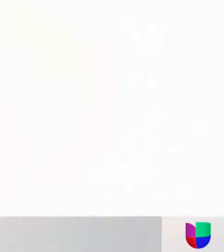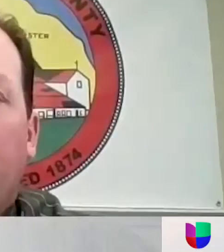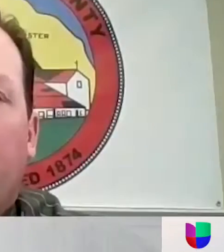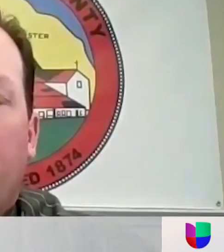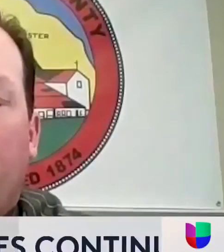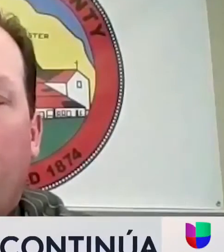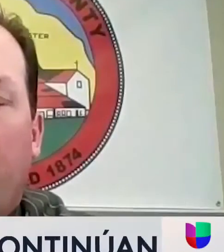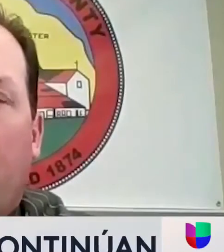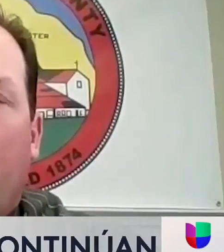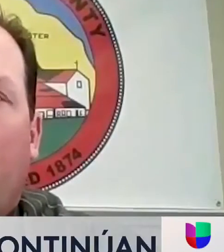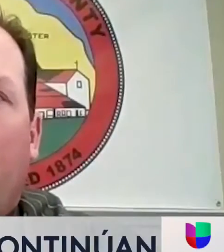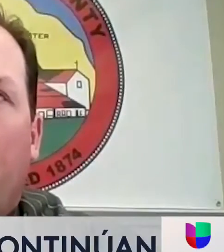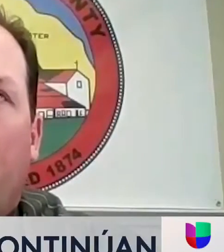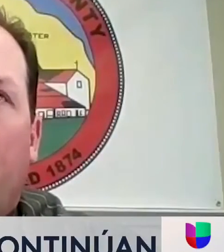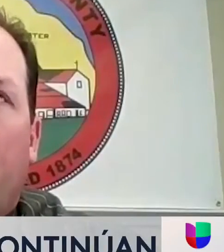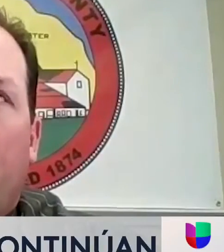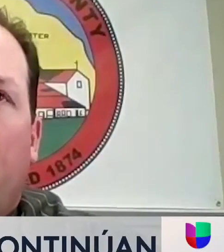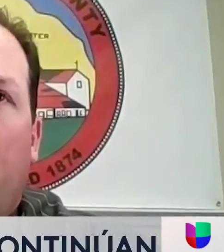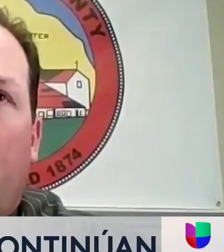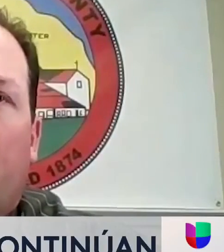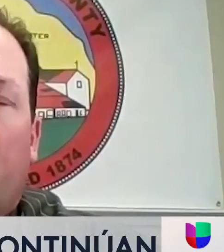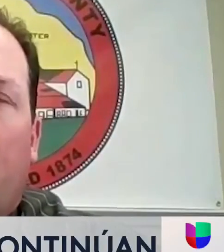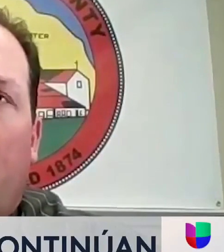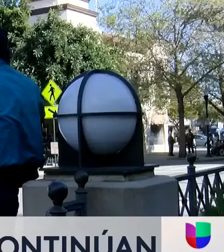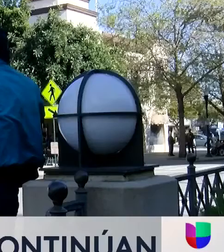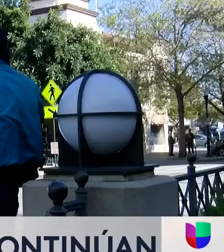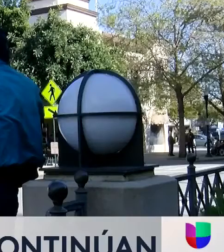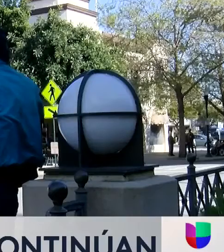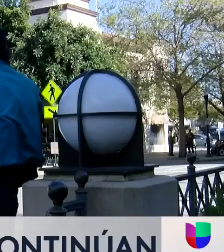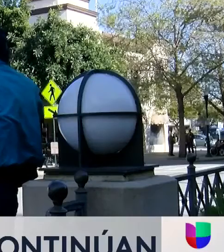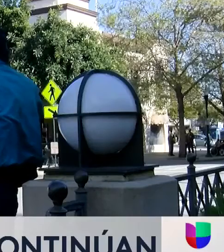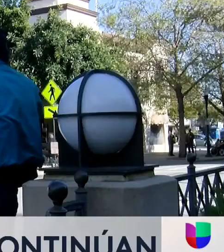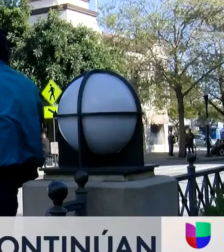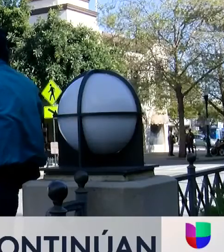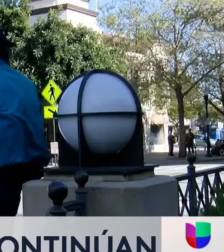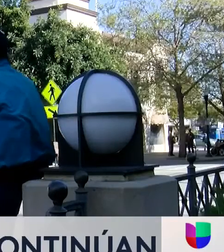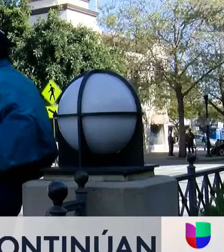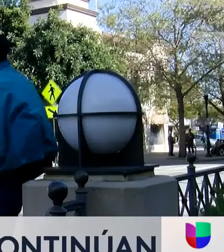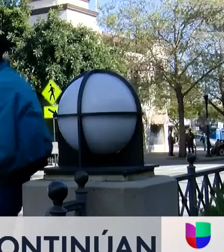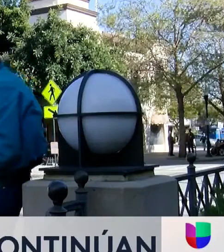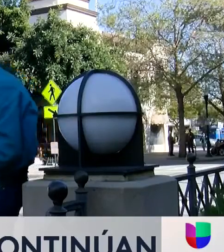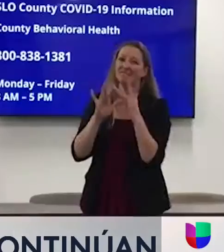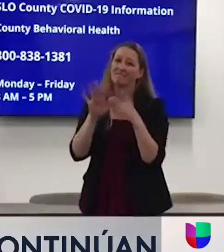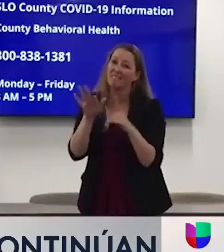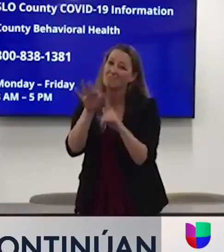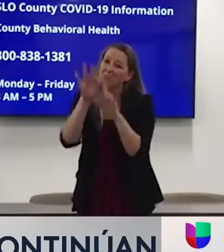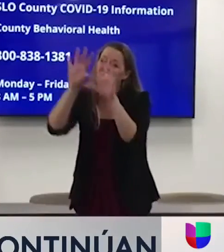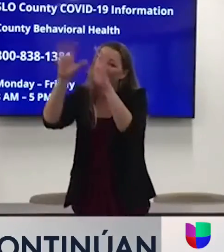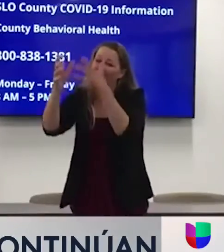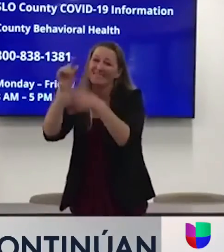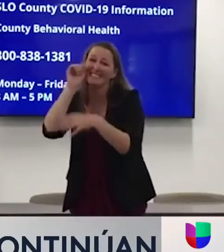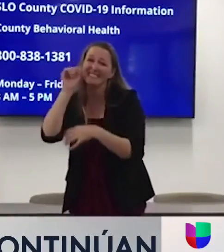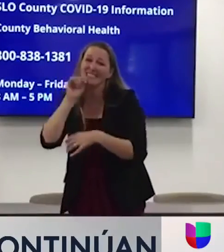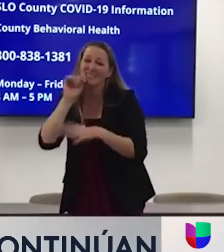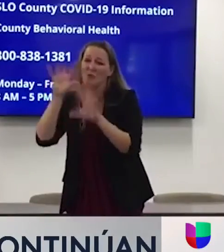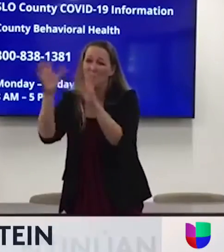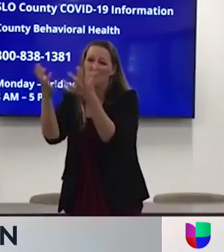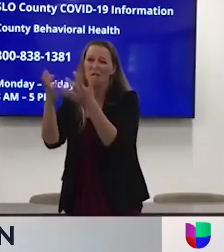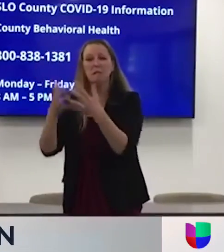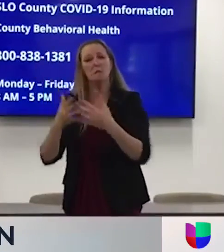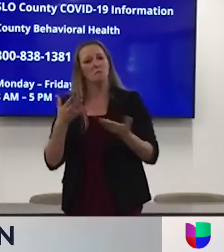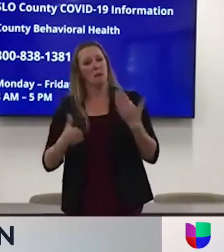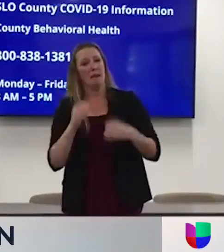de acuerdo con el vocero del condado los negocios cerraron sus puertas mantener la salud mental también es importante win it away motion